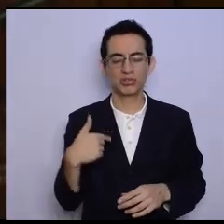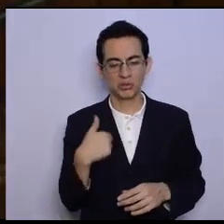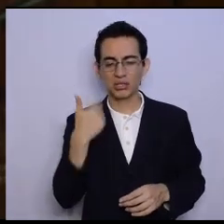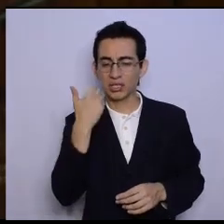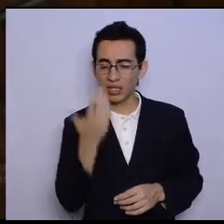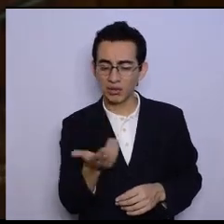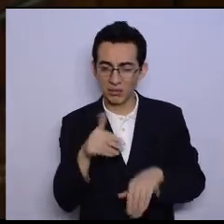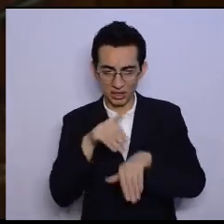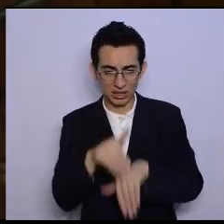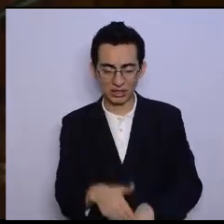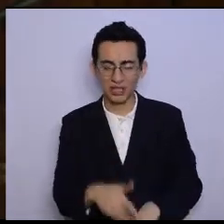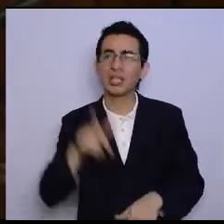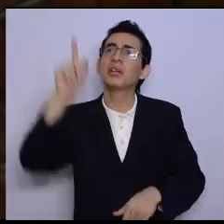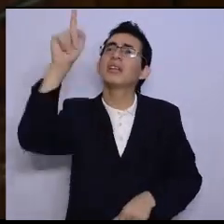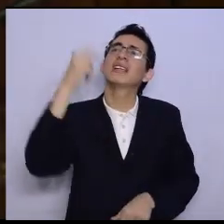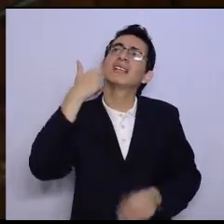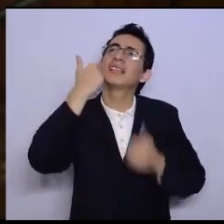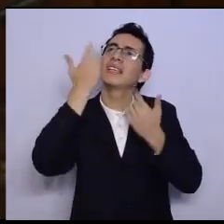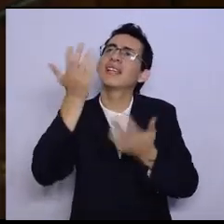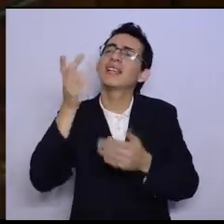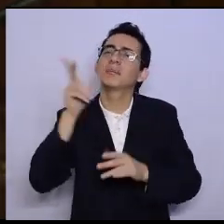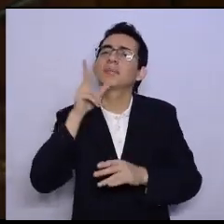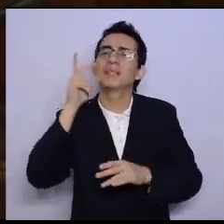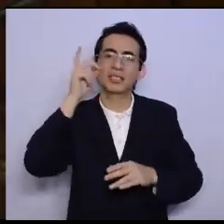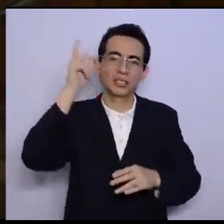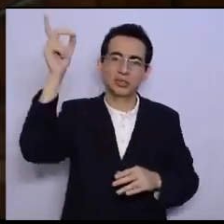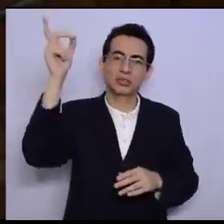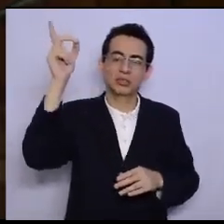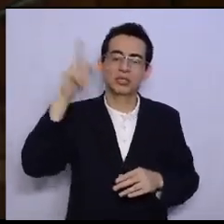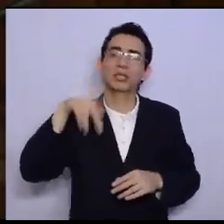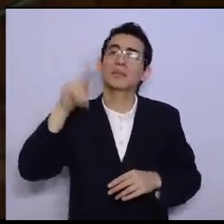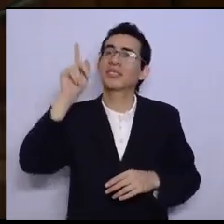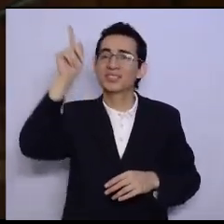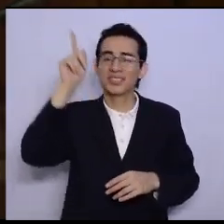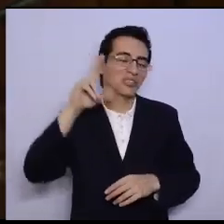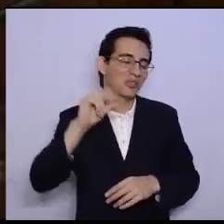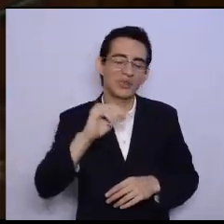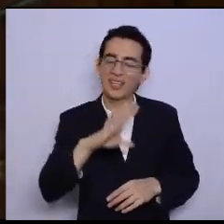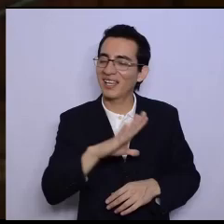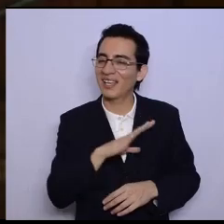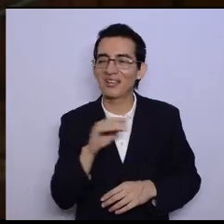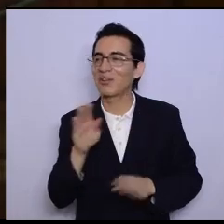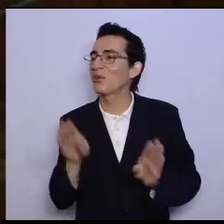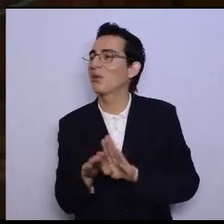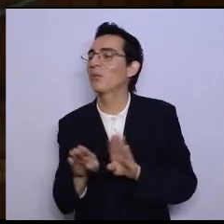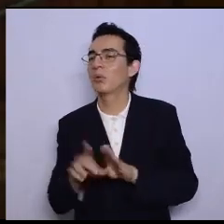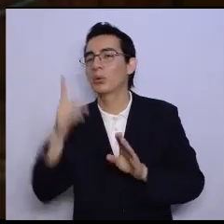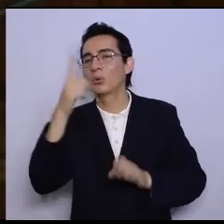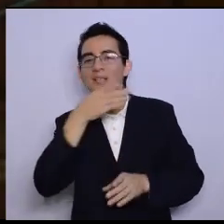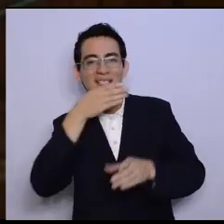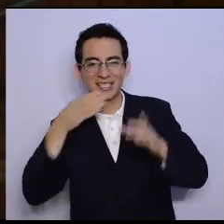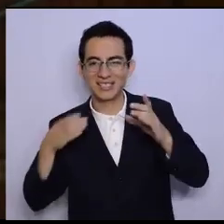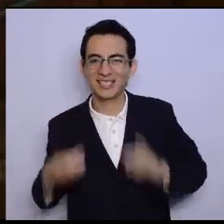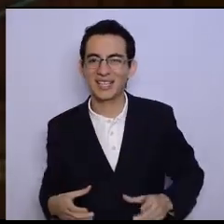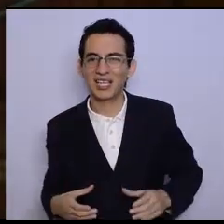Pero Él nunca se reveló al Padre. No hay nada como un cristiano maleable,